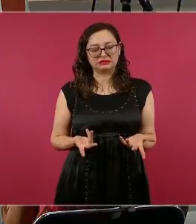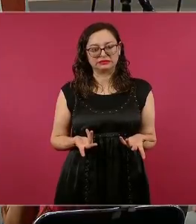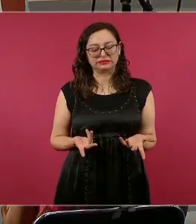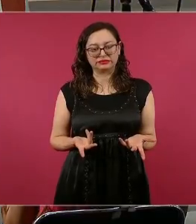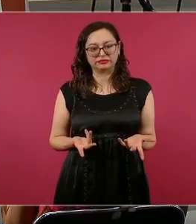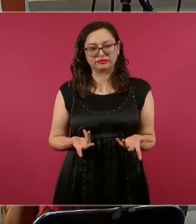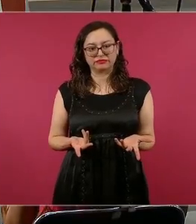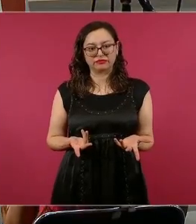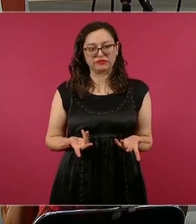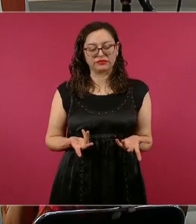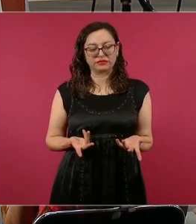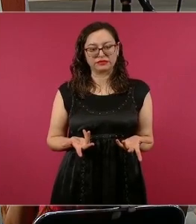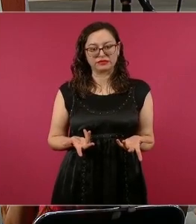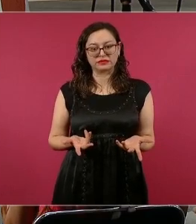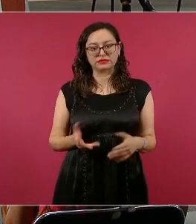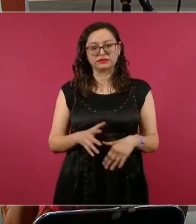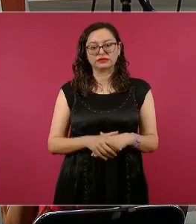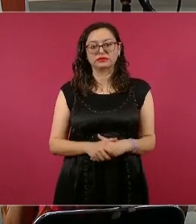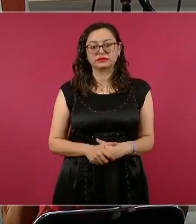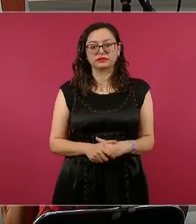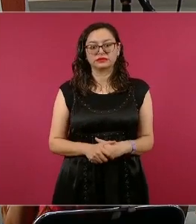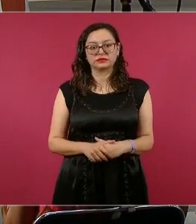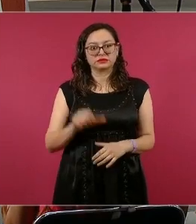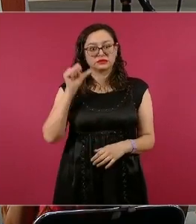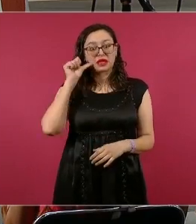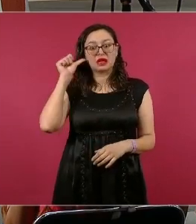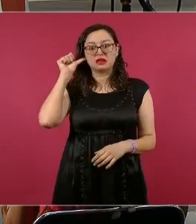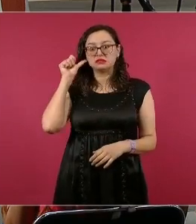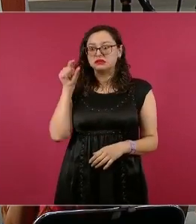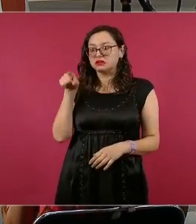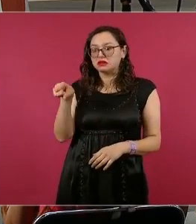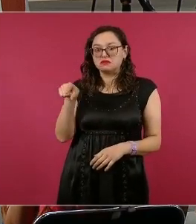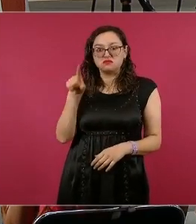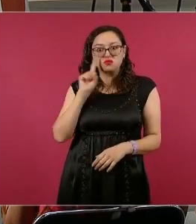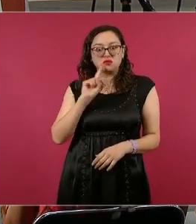Pero, a ver, ayer creo que fue esto.